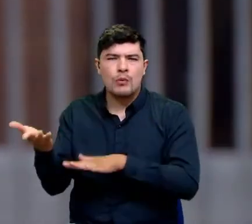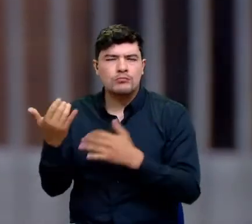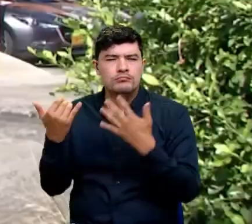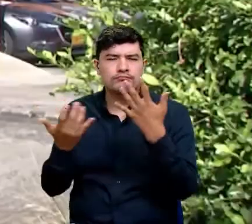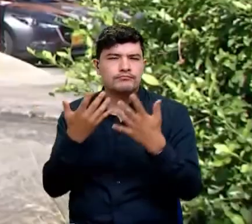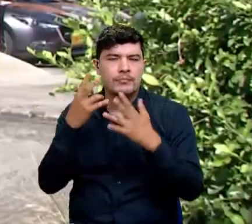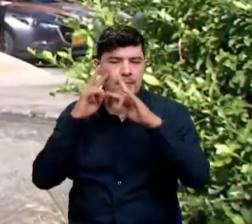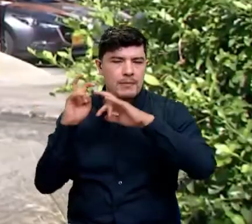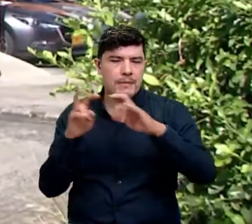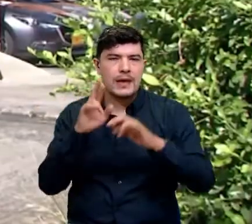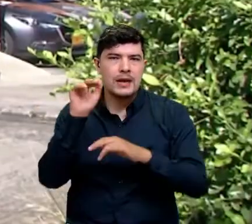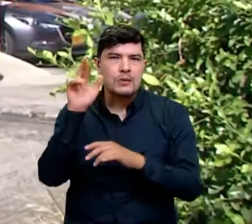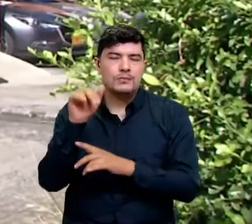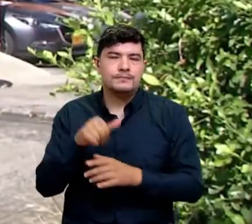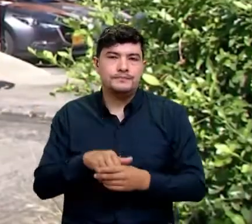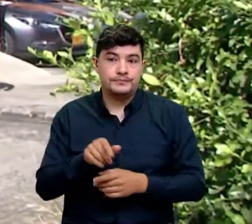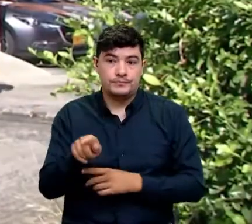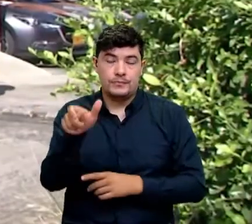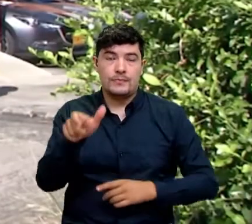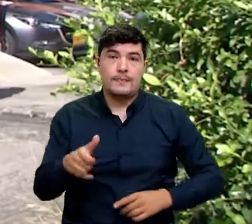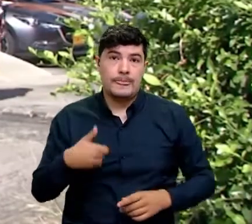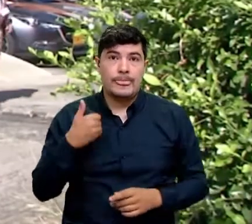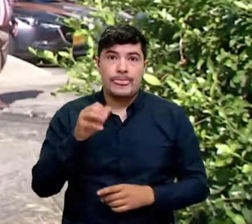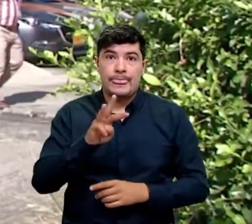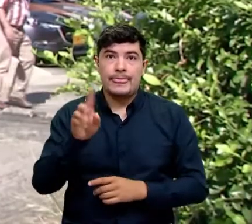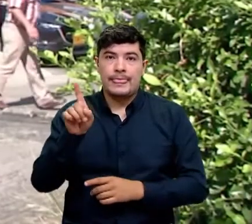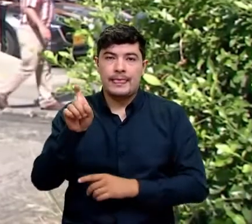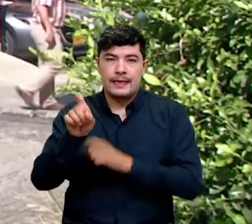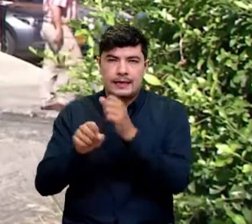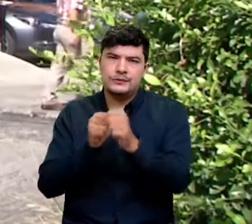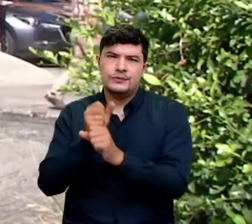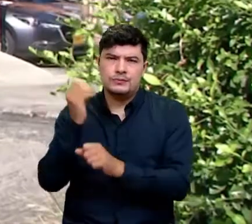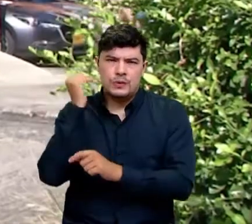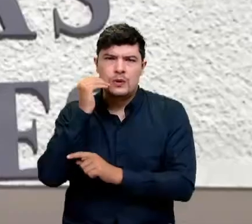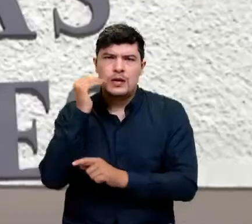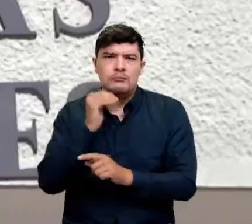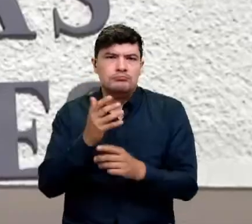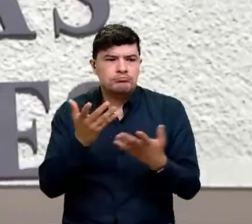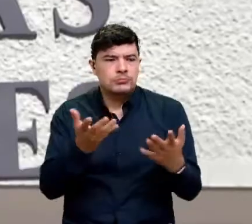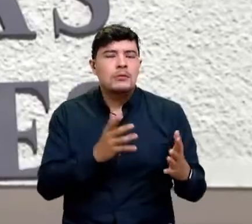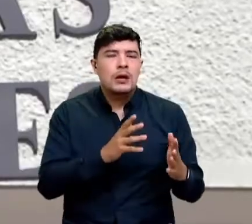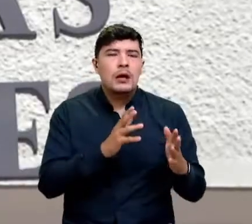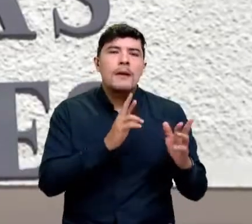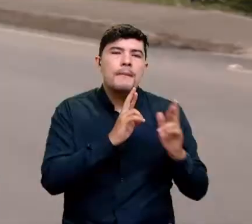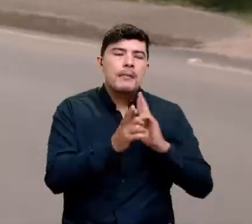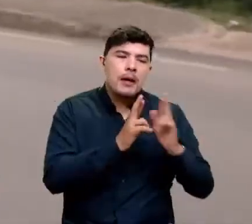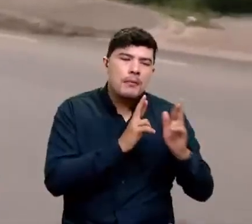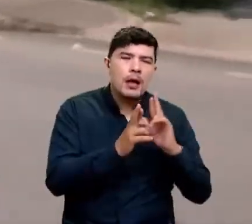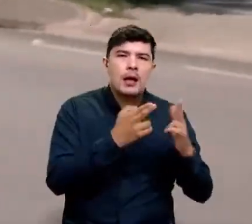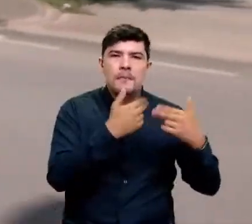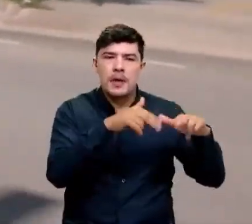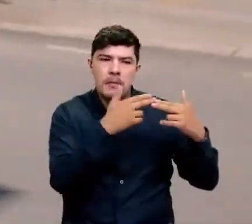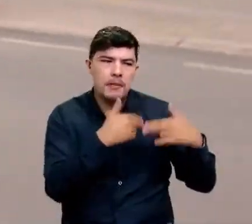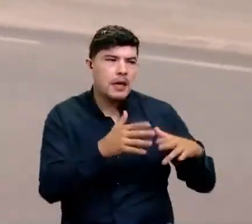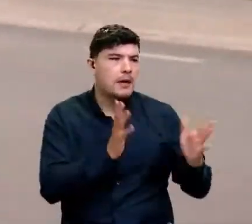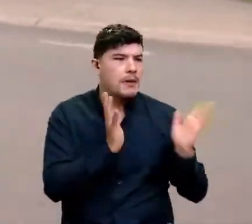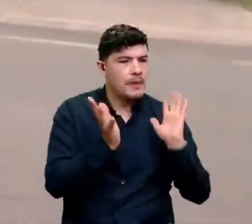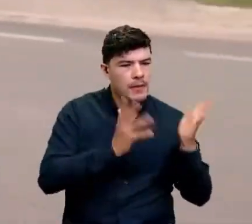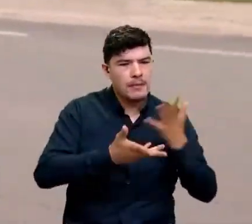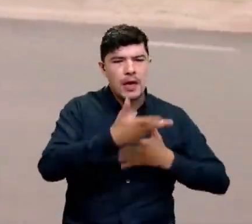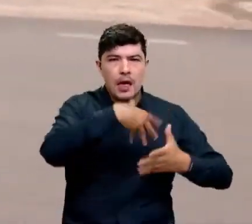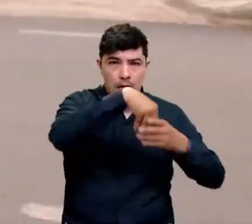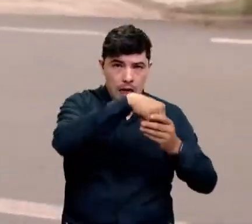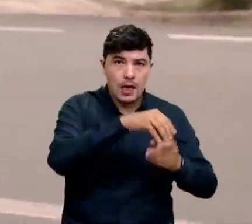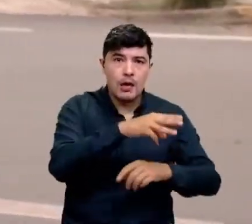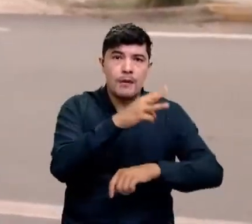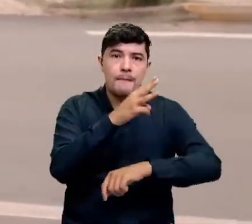En las últimas horas, una mujer de 36 años de edad falleció en medio de una relación sexual. Las primeras versiones que su compañero